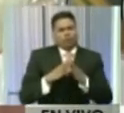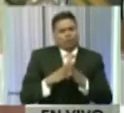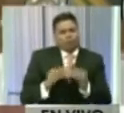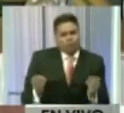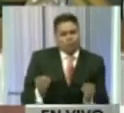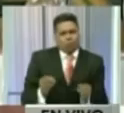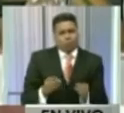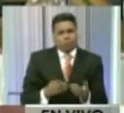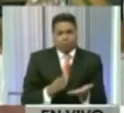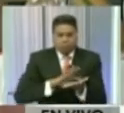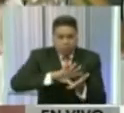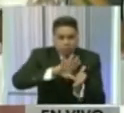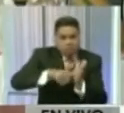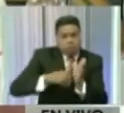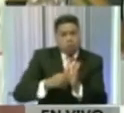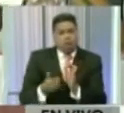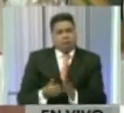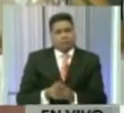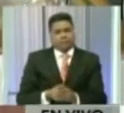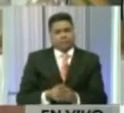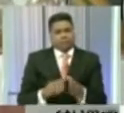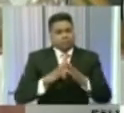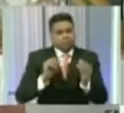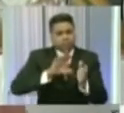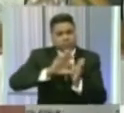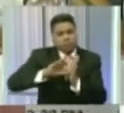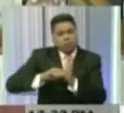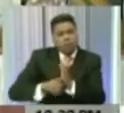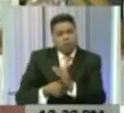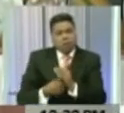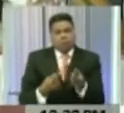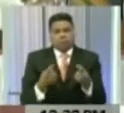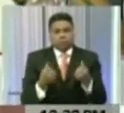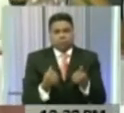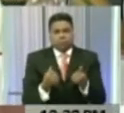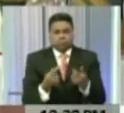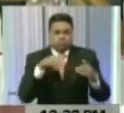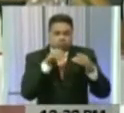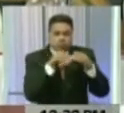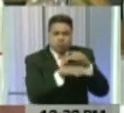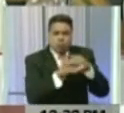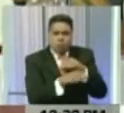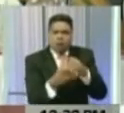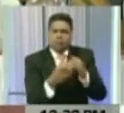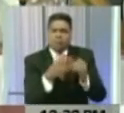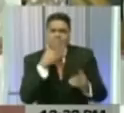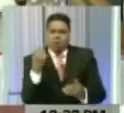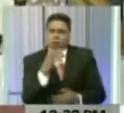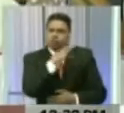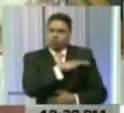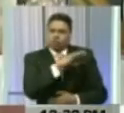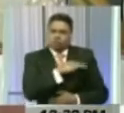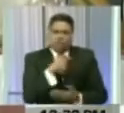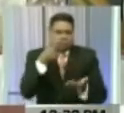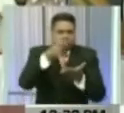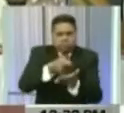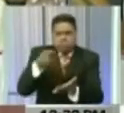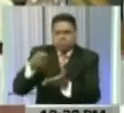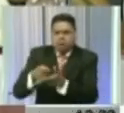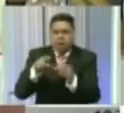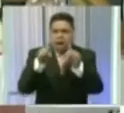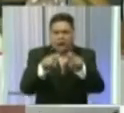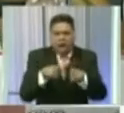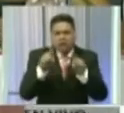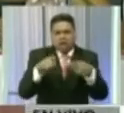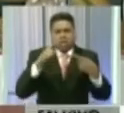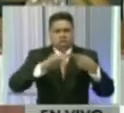Con lo que ellos se llevaban, con lo que ellos se llevaban hay un fondo social de la CANTV que financia programas agrícolas,